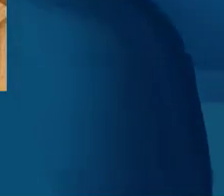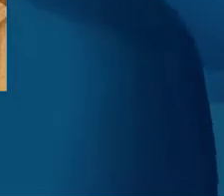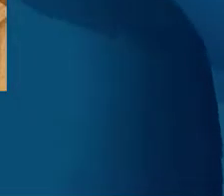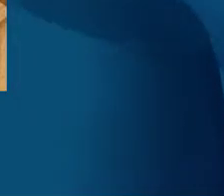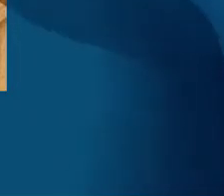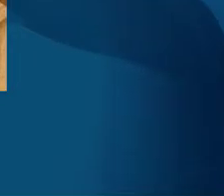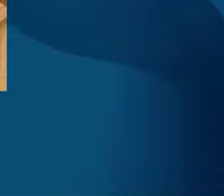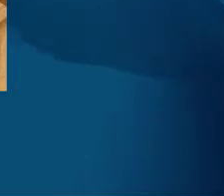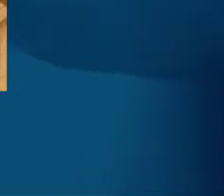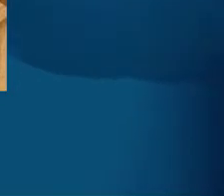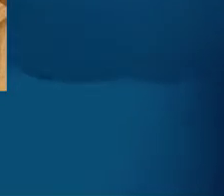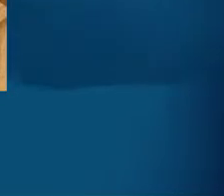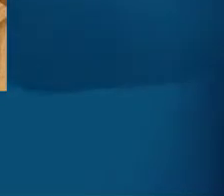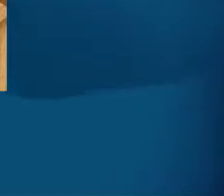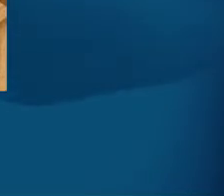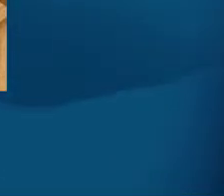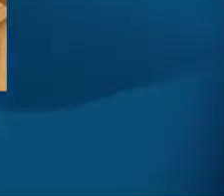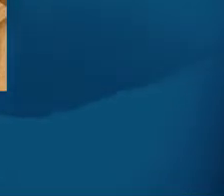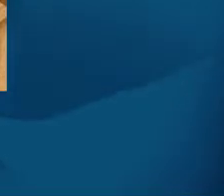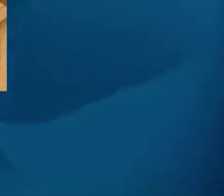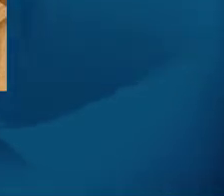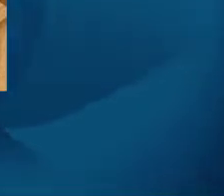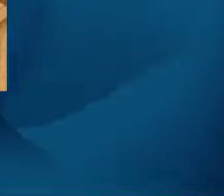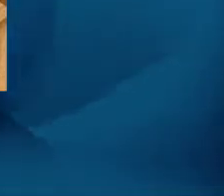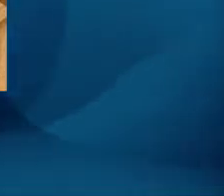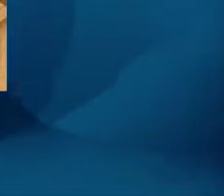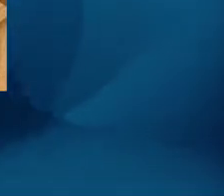esta región.